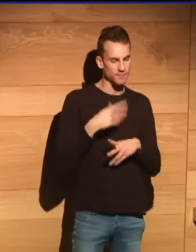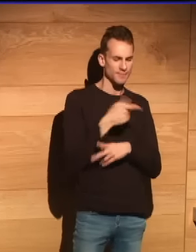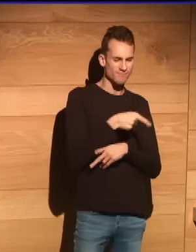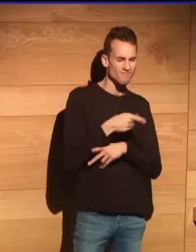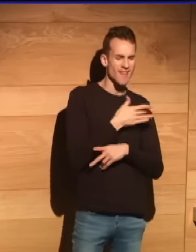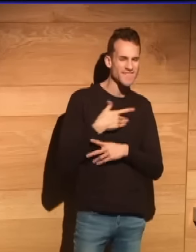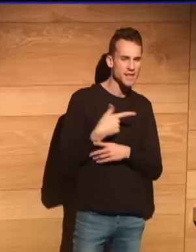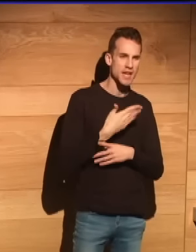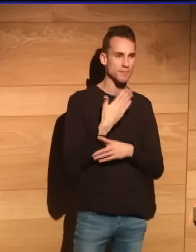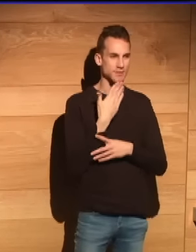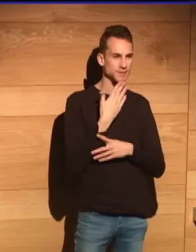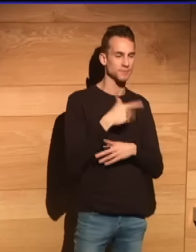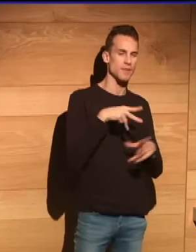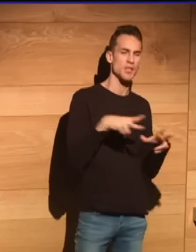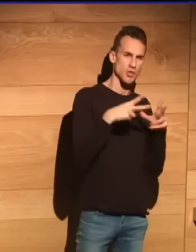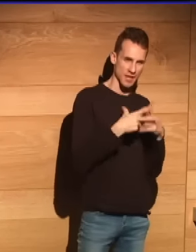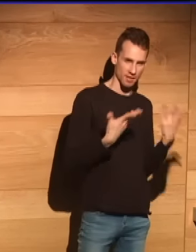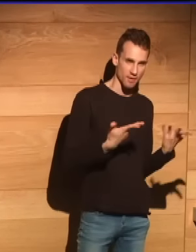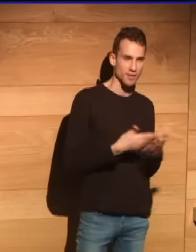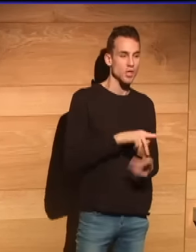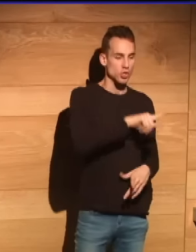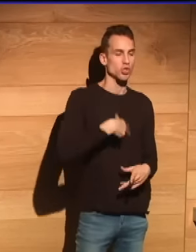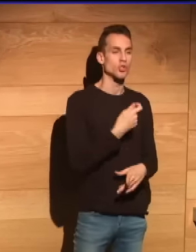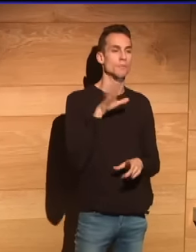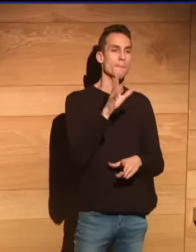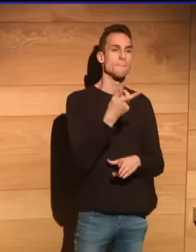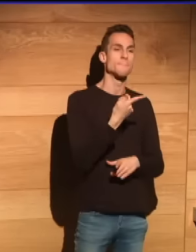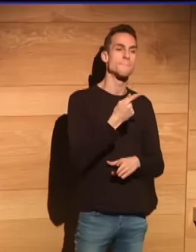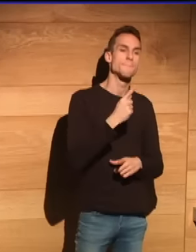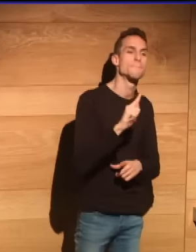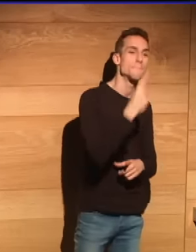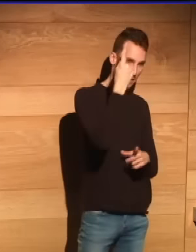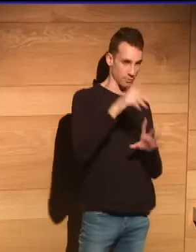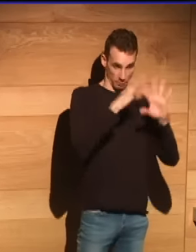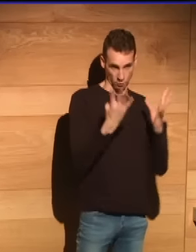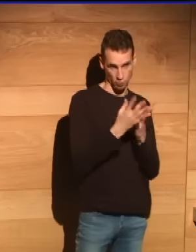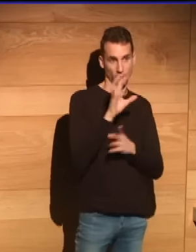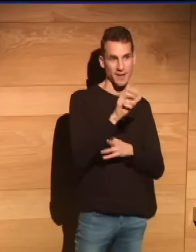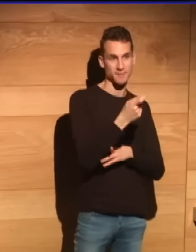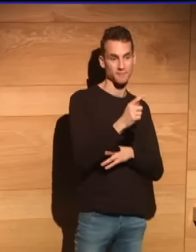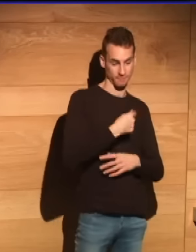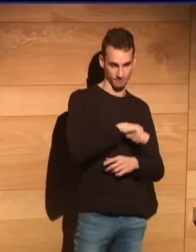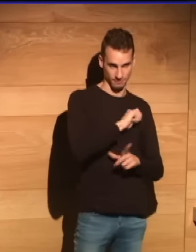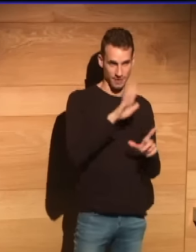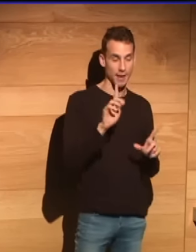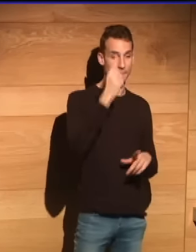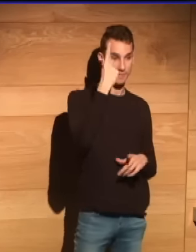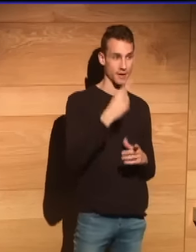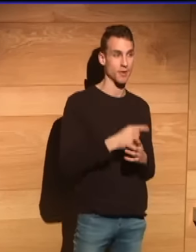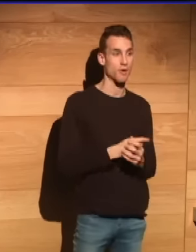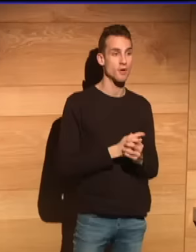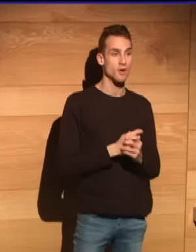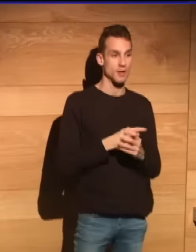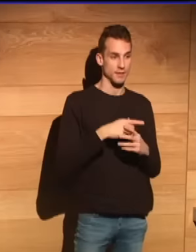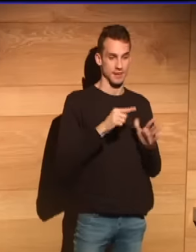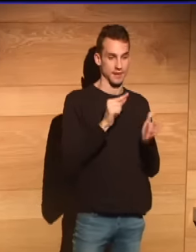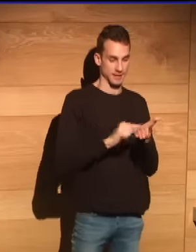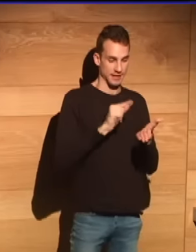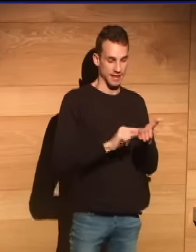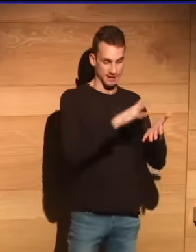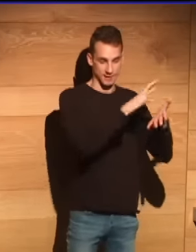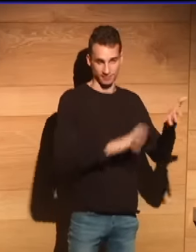Somos el primer país del mundo en liderar esta Carta de Derechos Digitales. Hay gente que ha hecho como un manifiesto muy